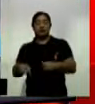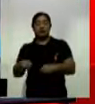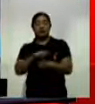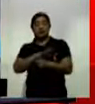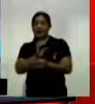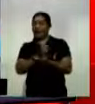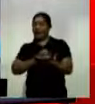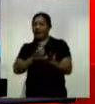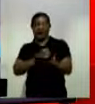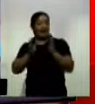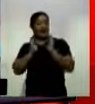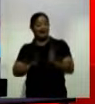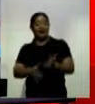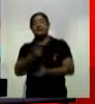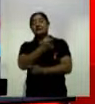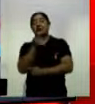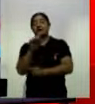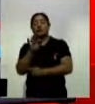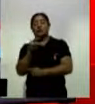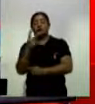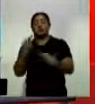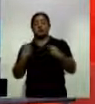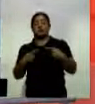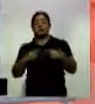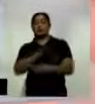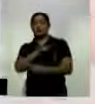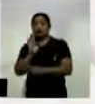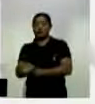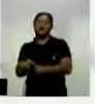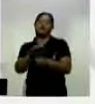de la enfermedad y 142 fallecimientos.